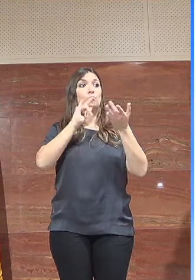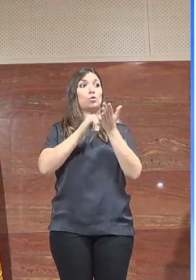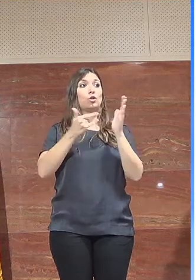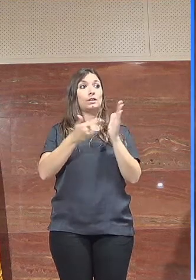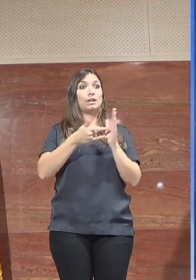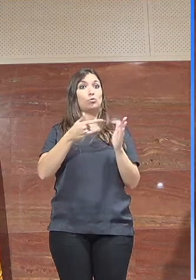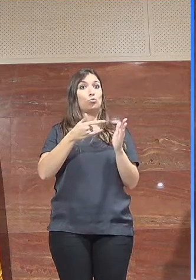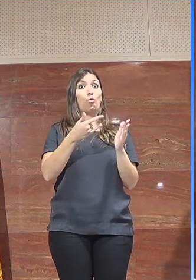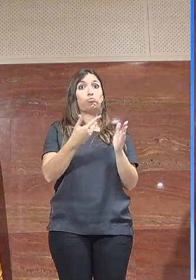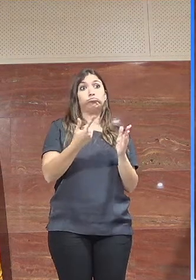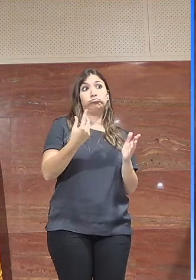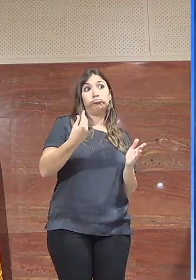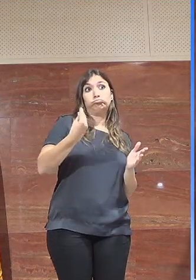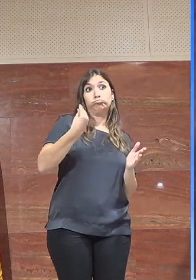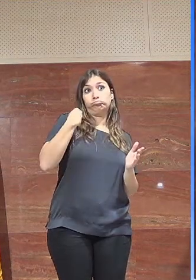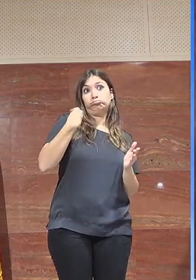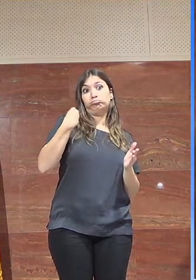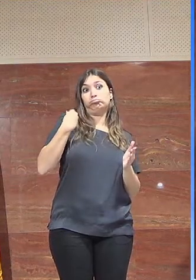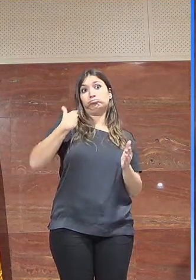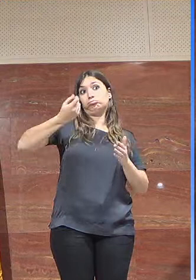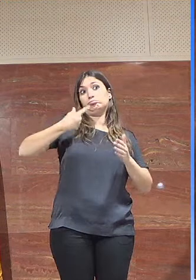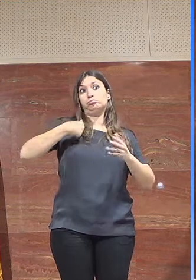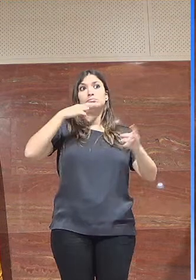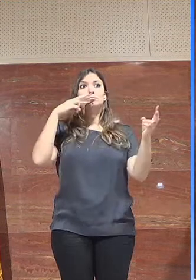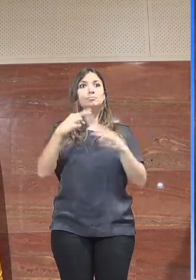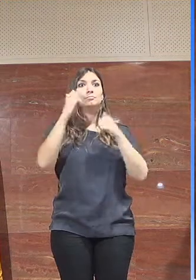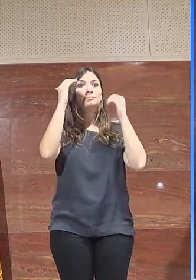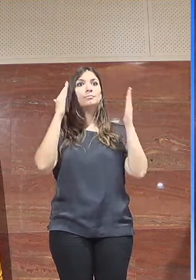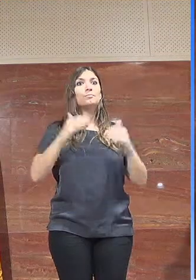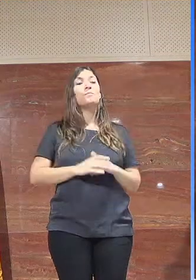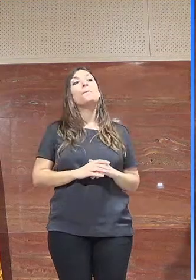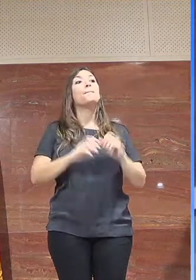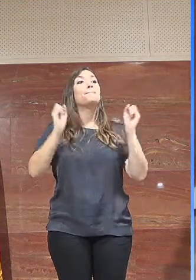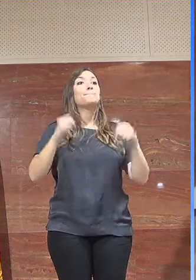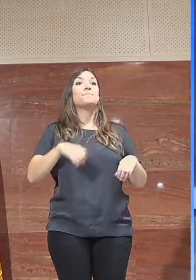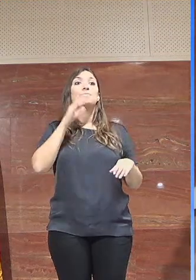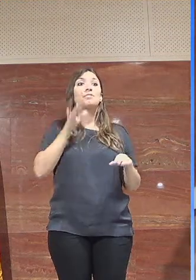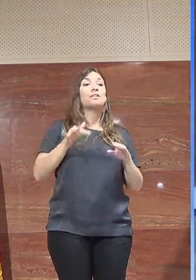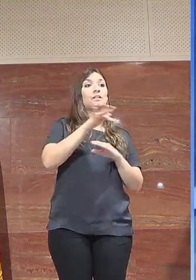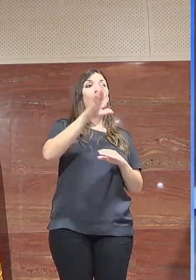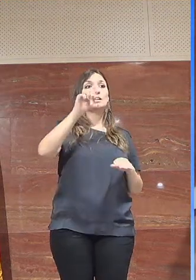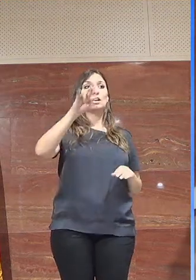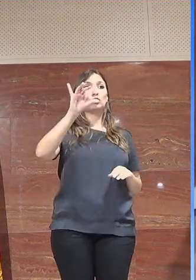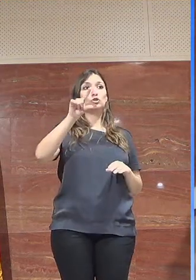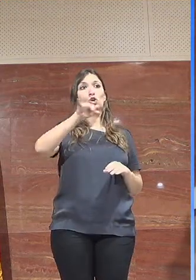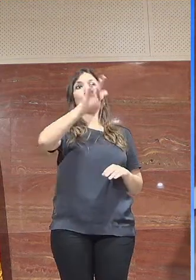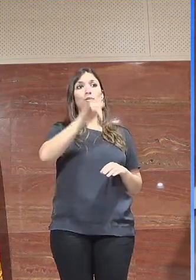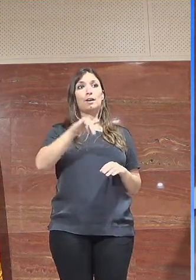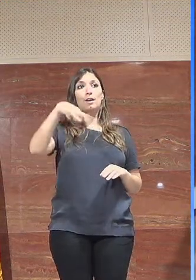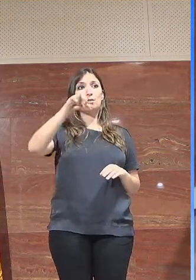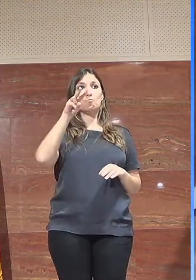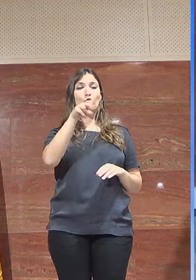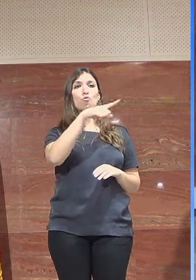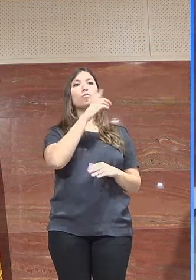STAC, os puedo atender siempre que queráis. De acuerdo, pues doy paso a Carlos Rodríguez Mau, que va a hablar de